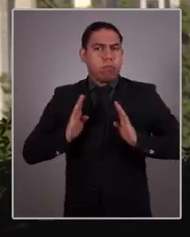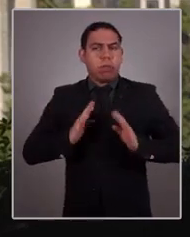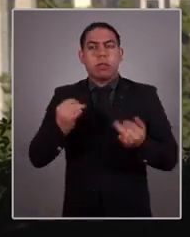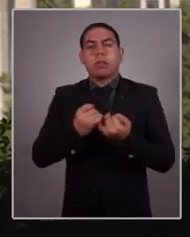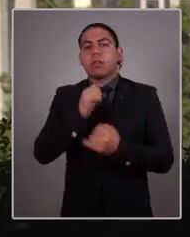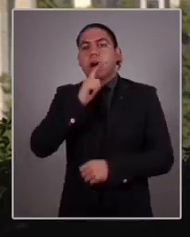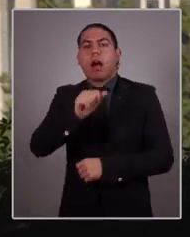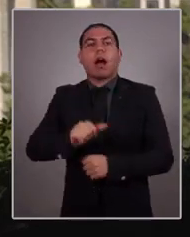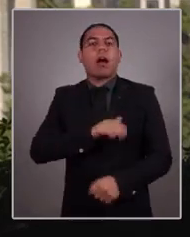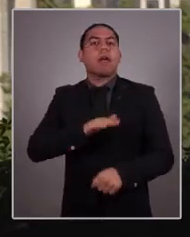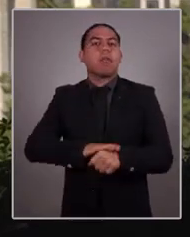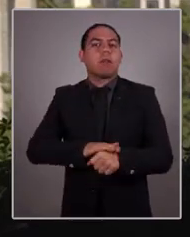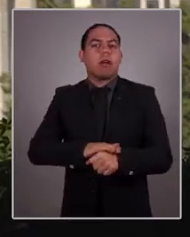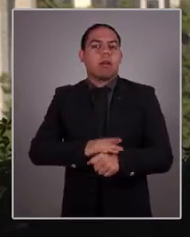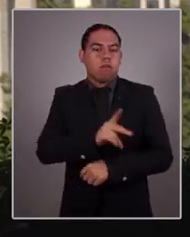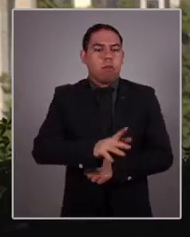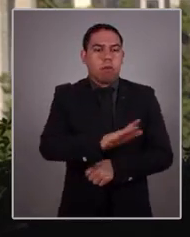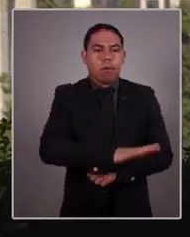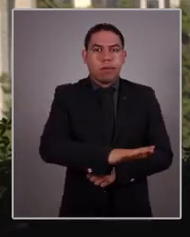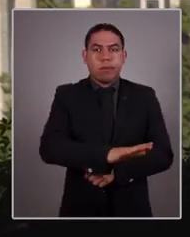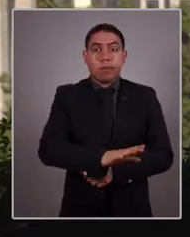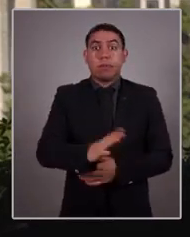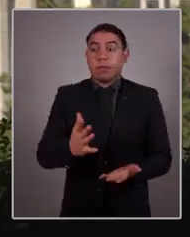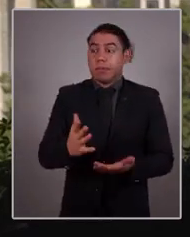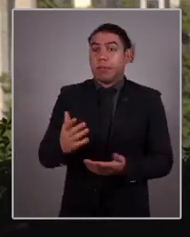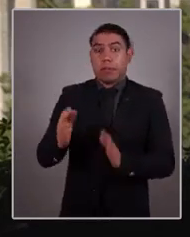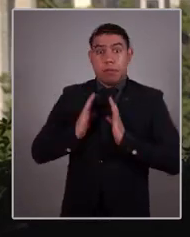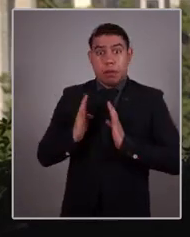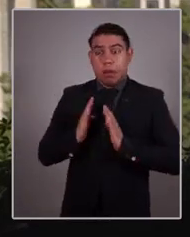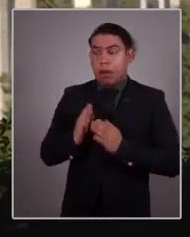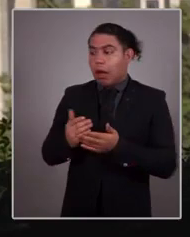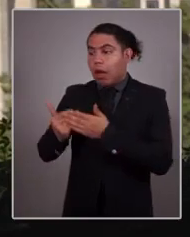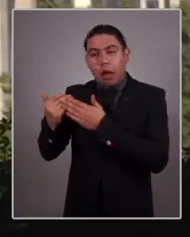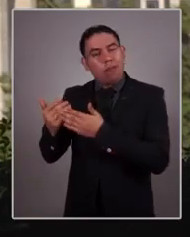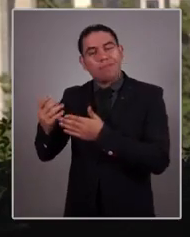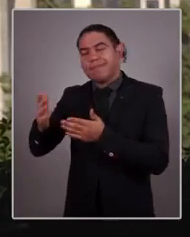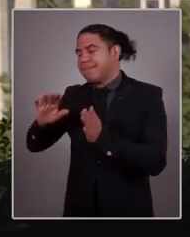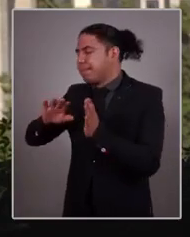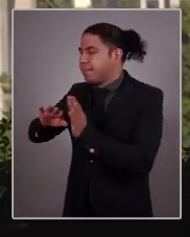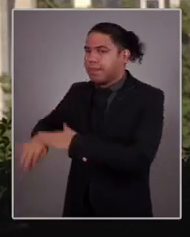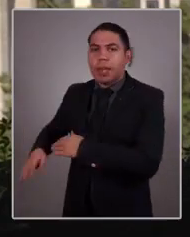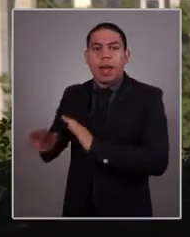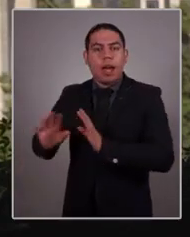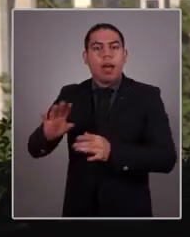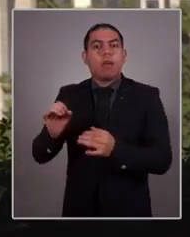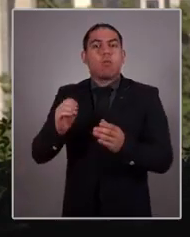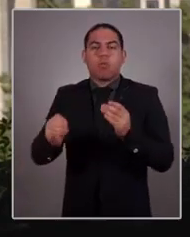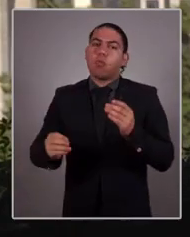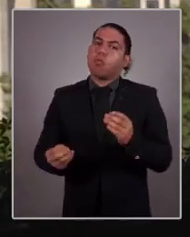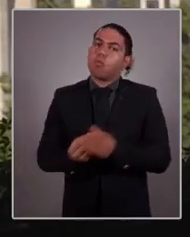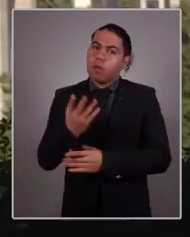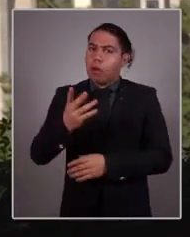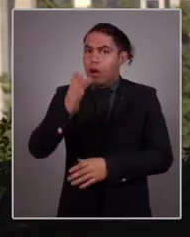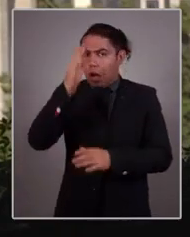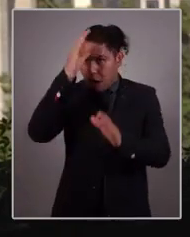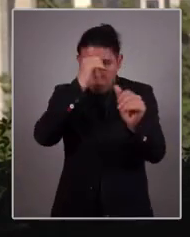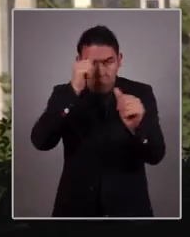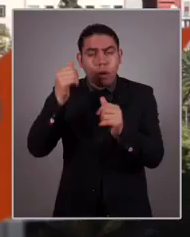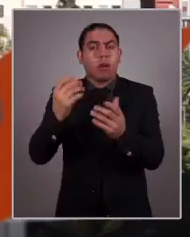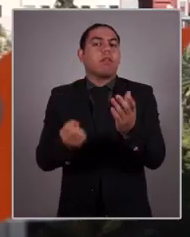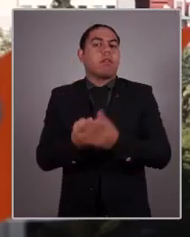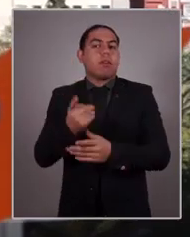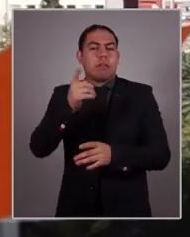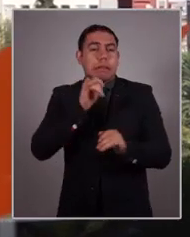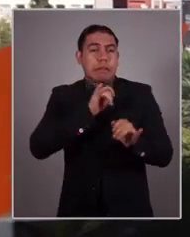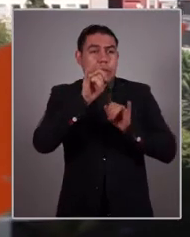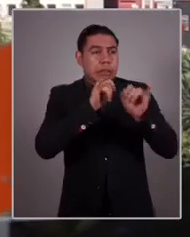pública. Militarizar el país es pasado. México merece futuro. Un nuevo trato para recuperar la paz en todos los rincones del